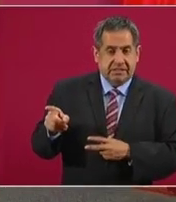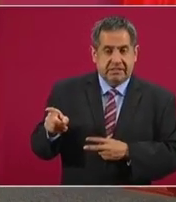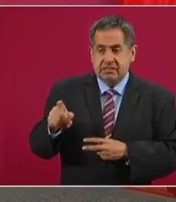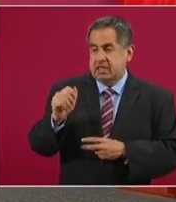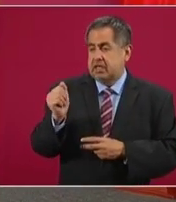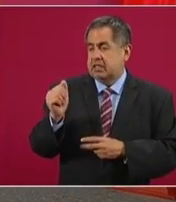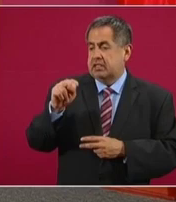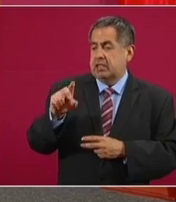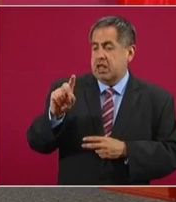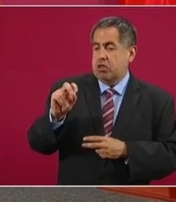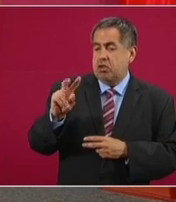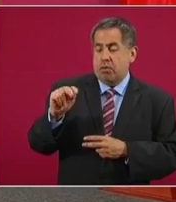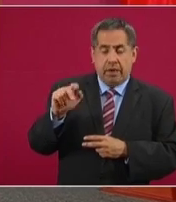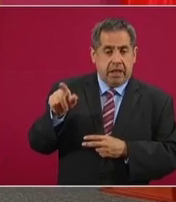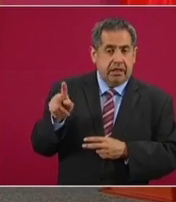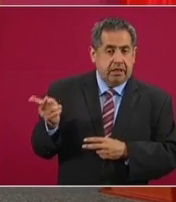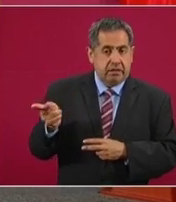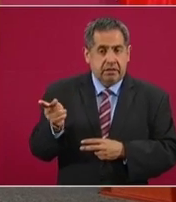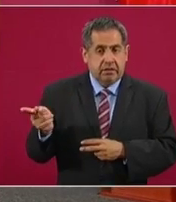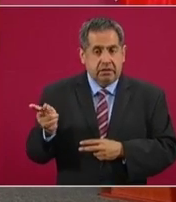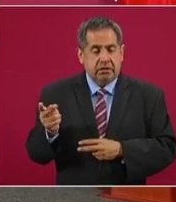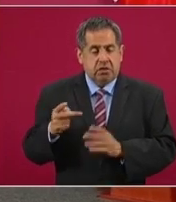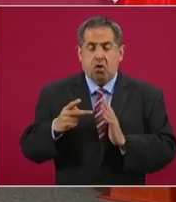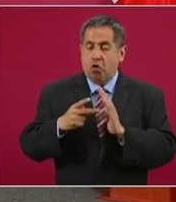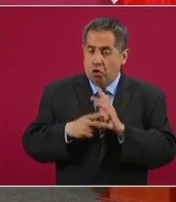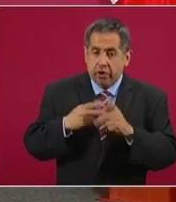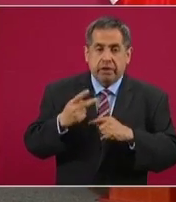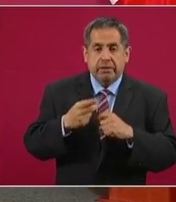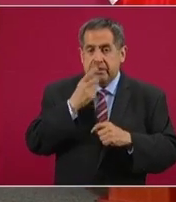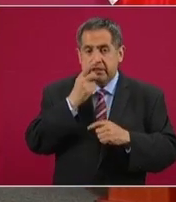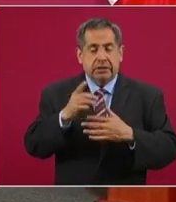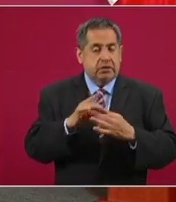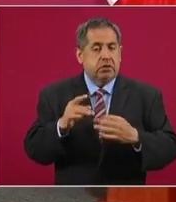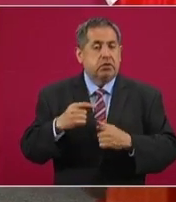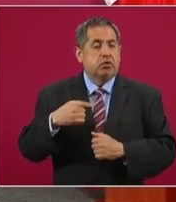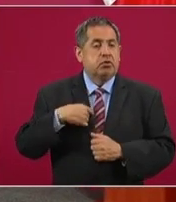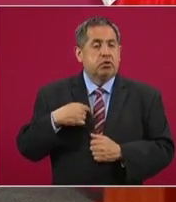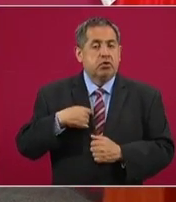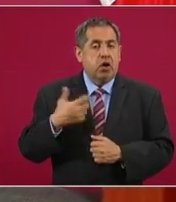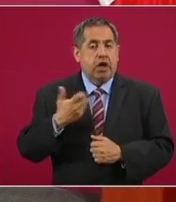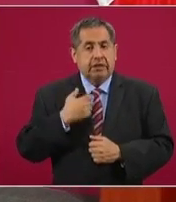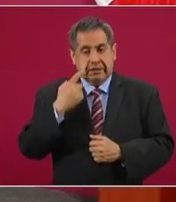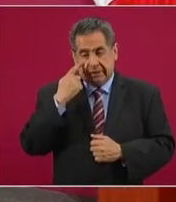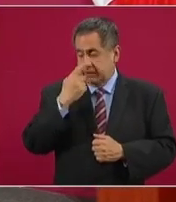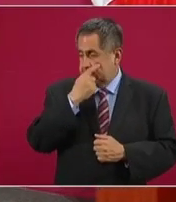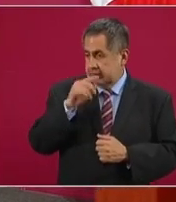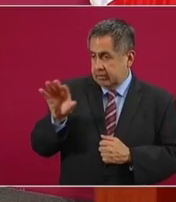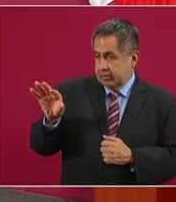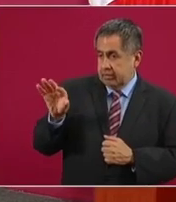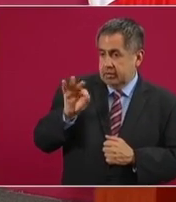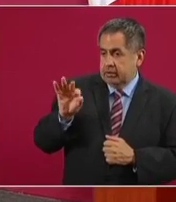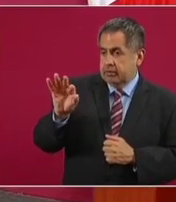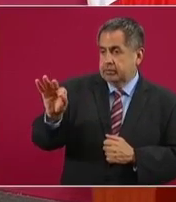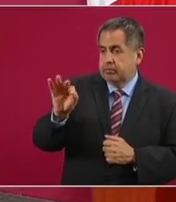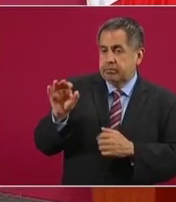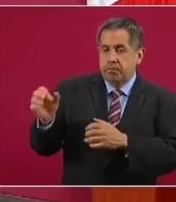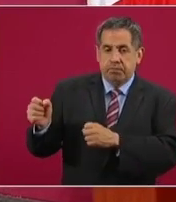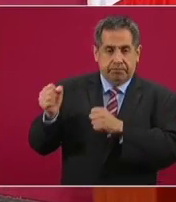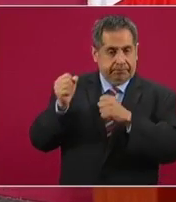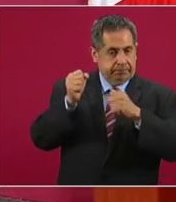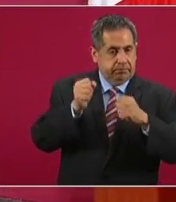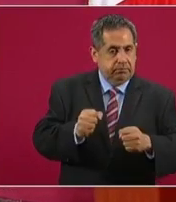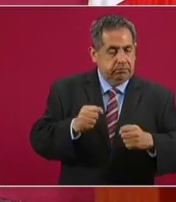sandoval repito los elegí los